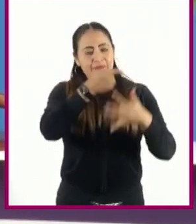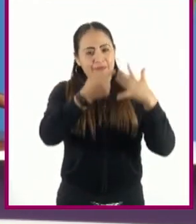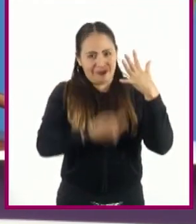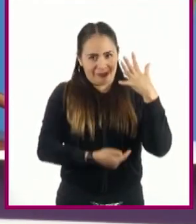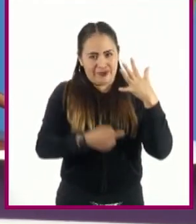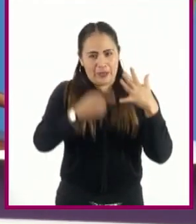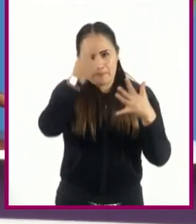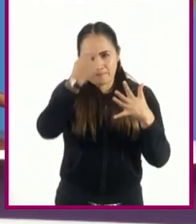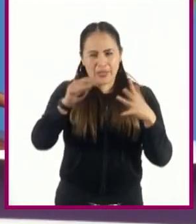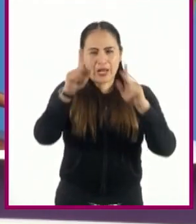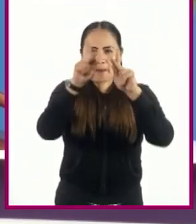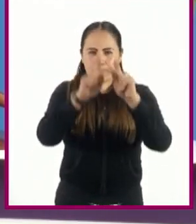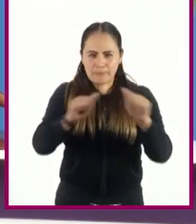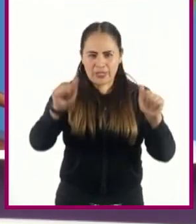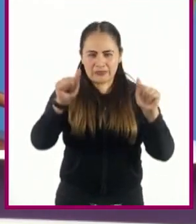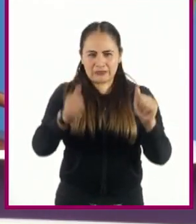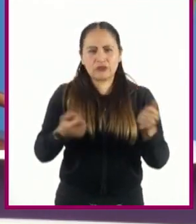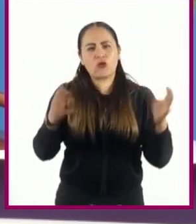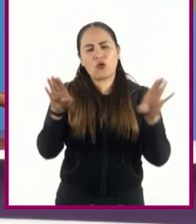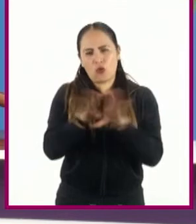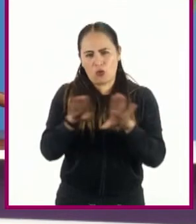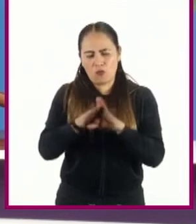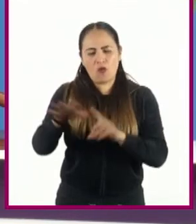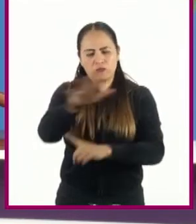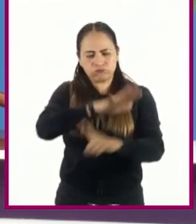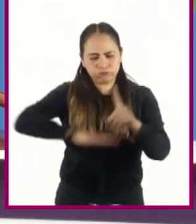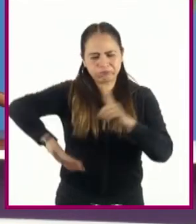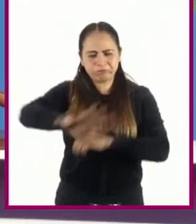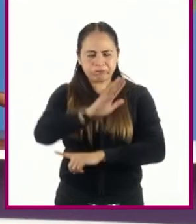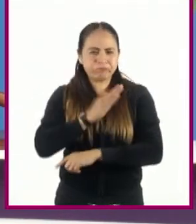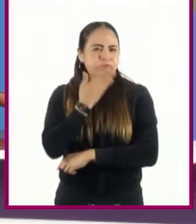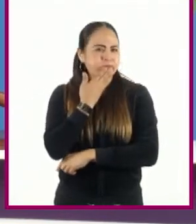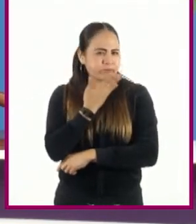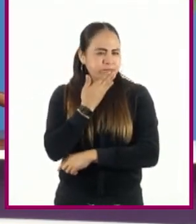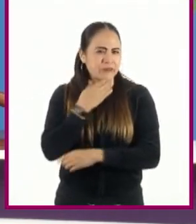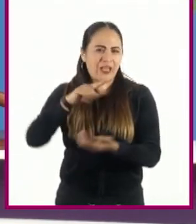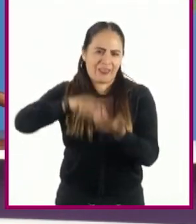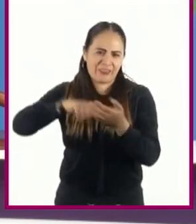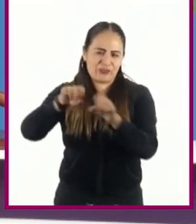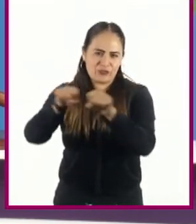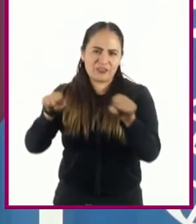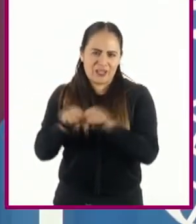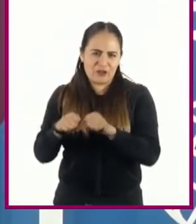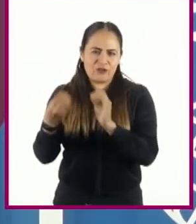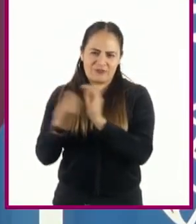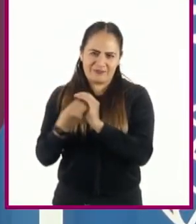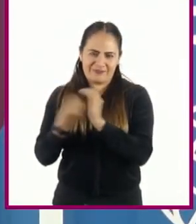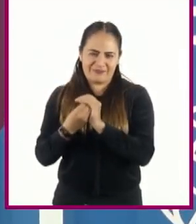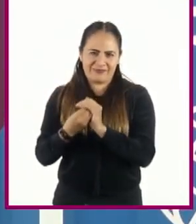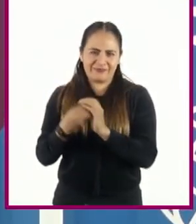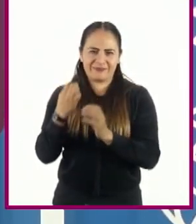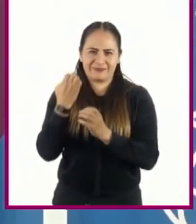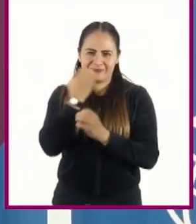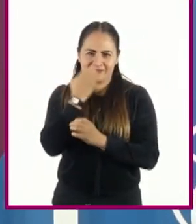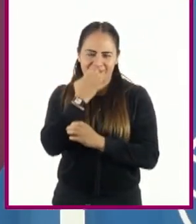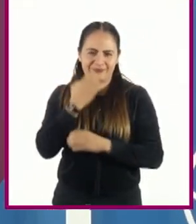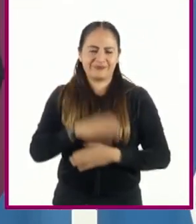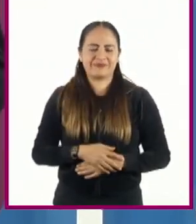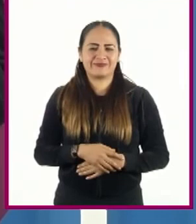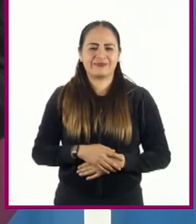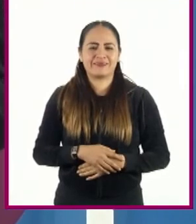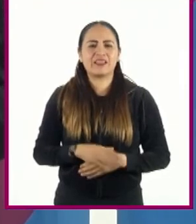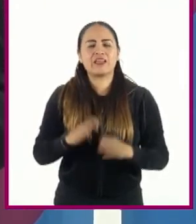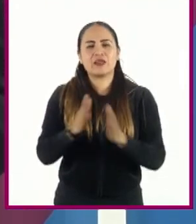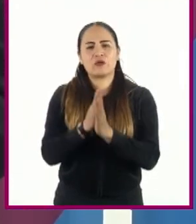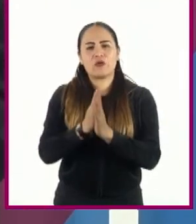educación para la paz en la construcción de un ambiente adecuado en nuestro salón de clases. Les invito a consultar su